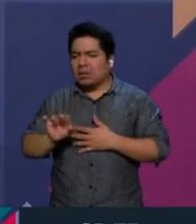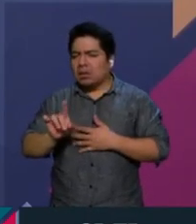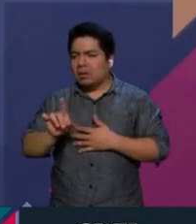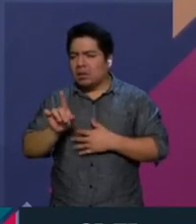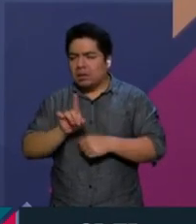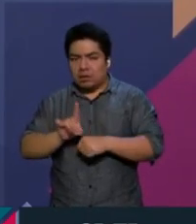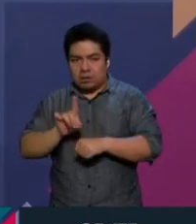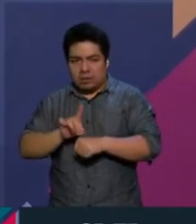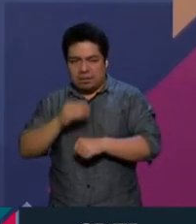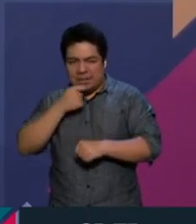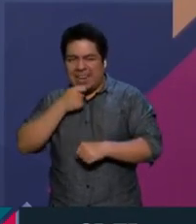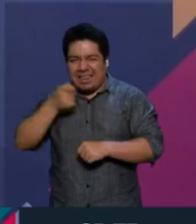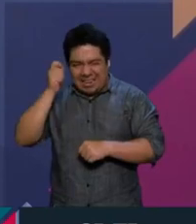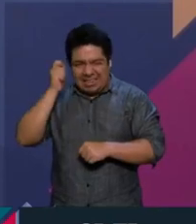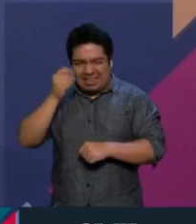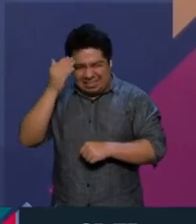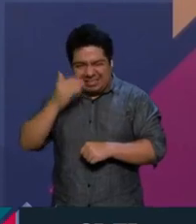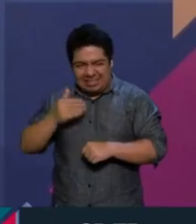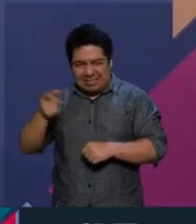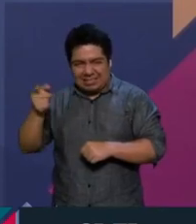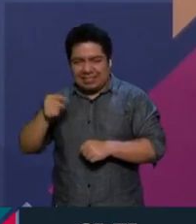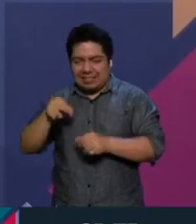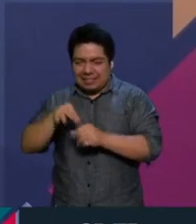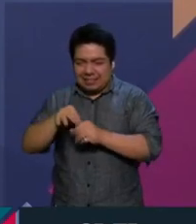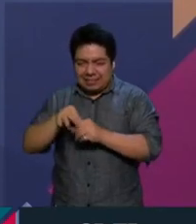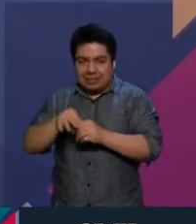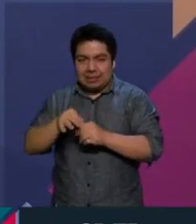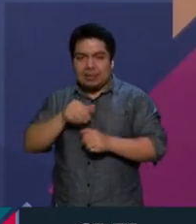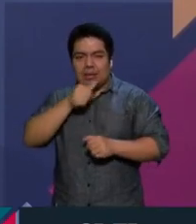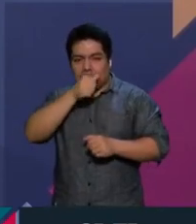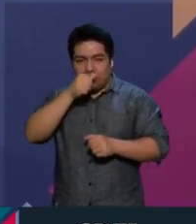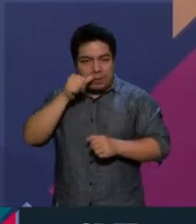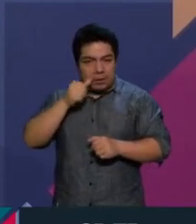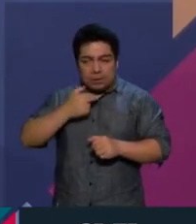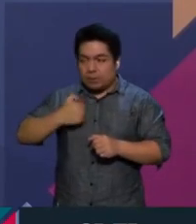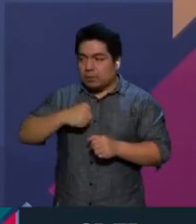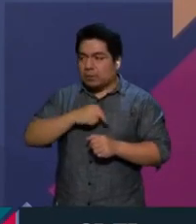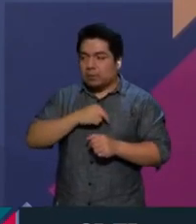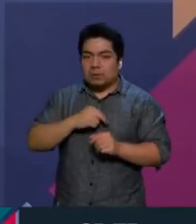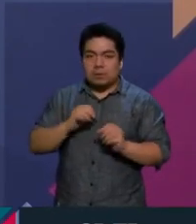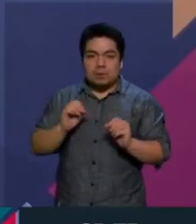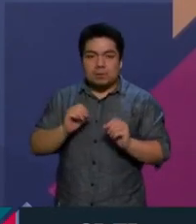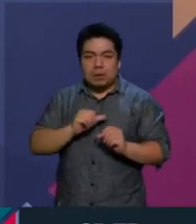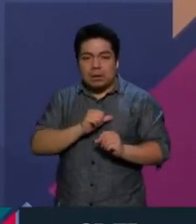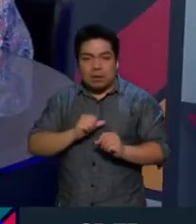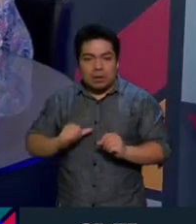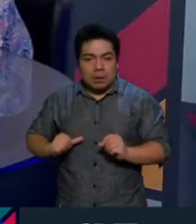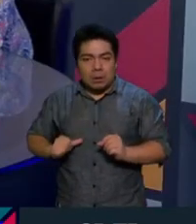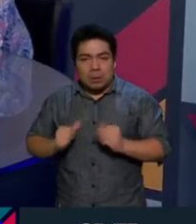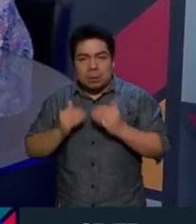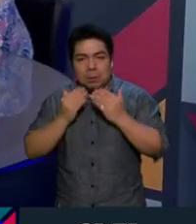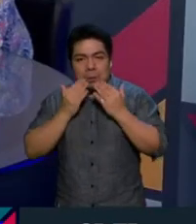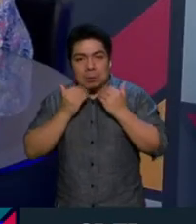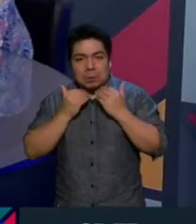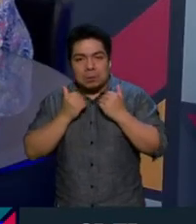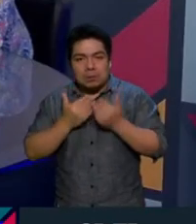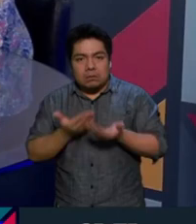buscar la candidatura, ¿no? Nosotros, en Benito Juárez, no tenemos alcalde